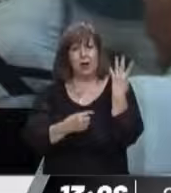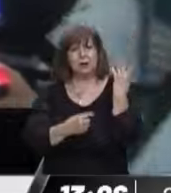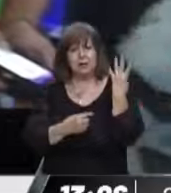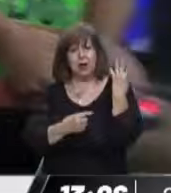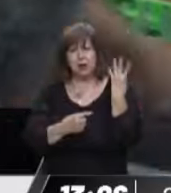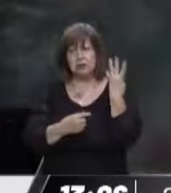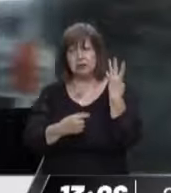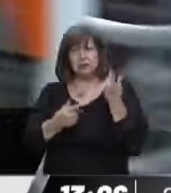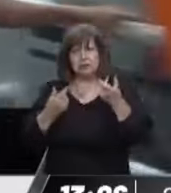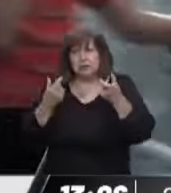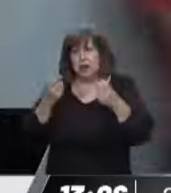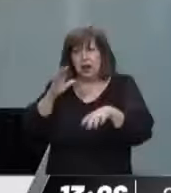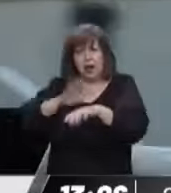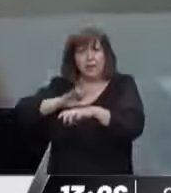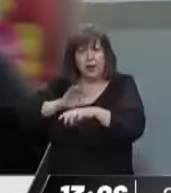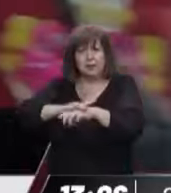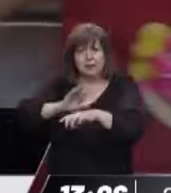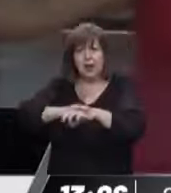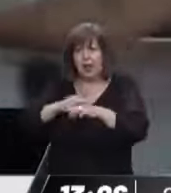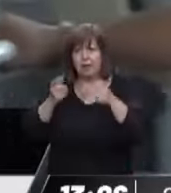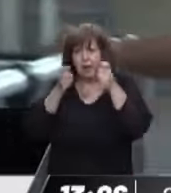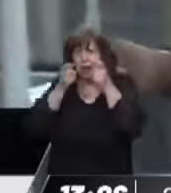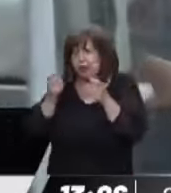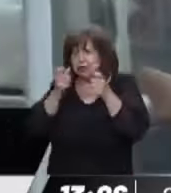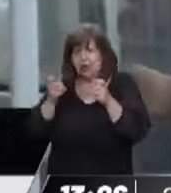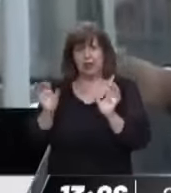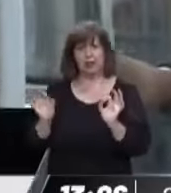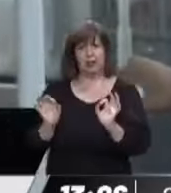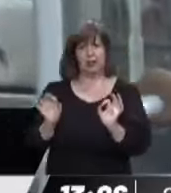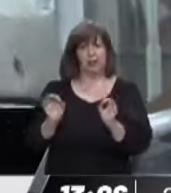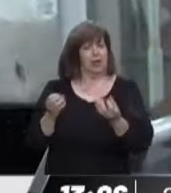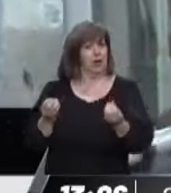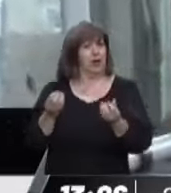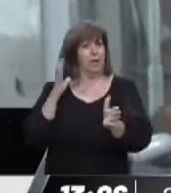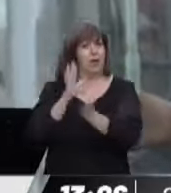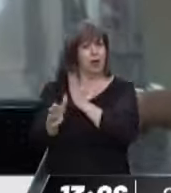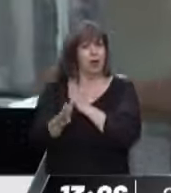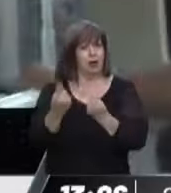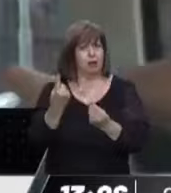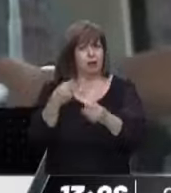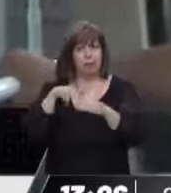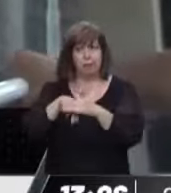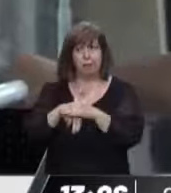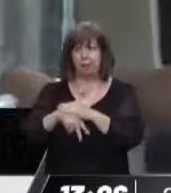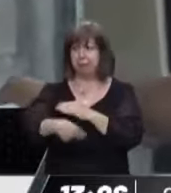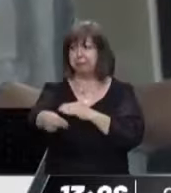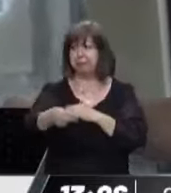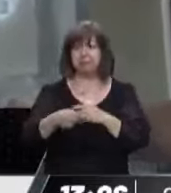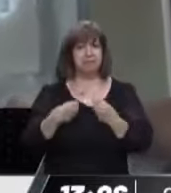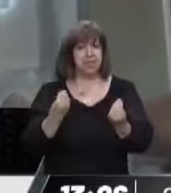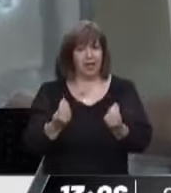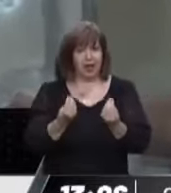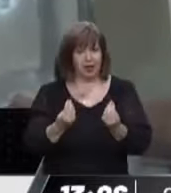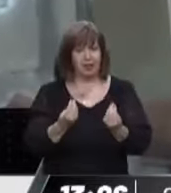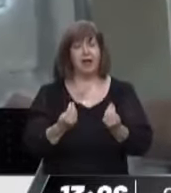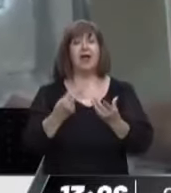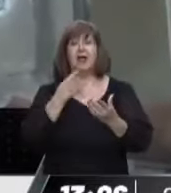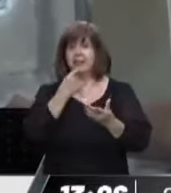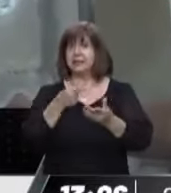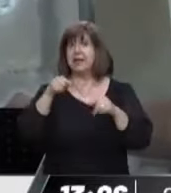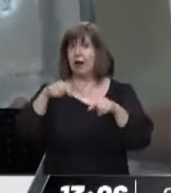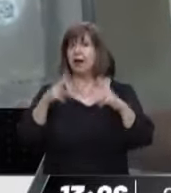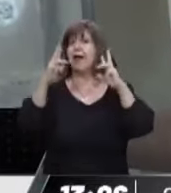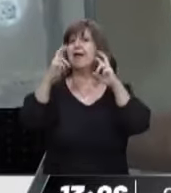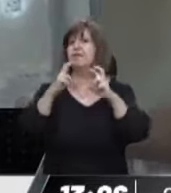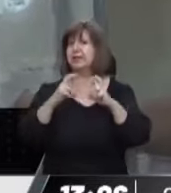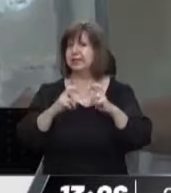Mendoza que estaba a cargo justamente de este traslado. Así lo confirmó Marcelo Puertas, el titular de la Inspección